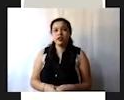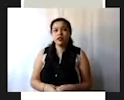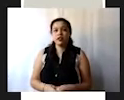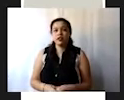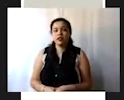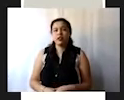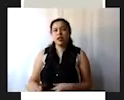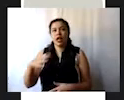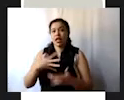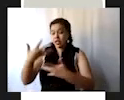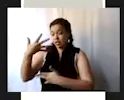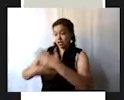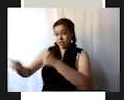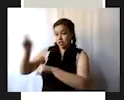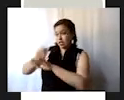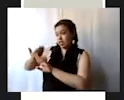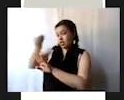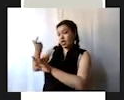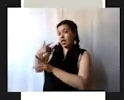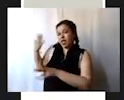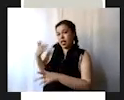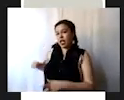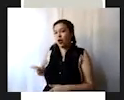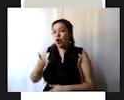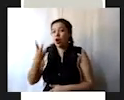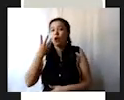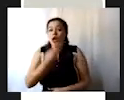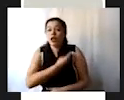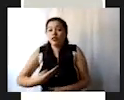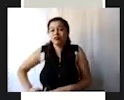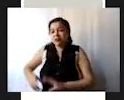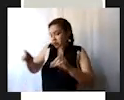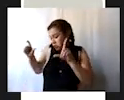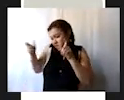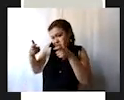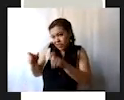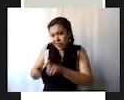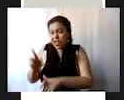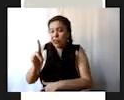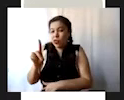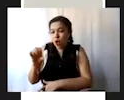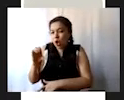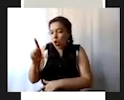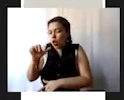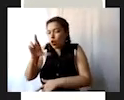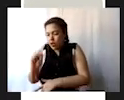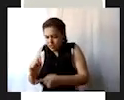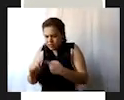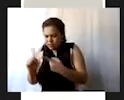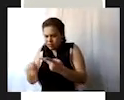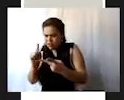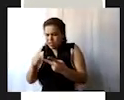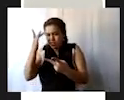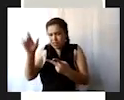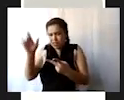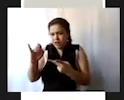Hace 15 días en Guanajuato, con 4 municipios muy pequeños, Dolores me parece que era, San